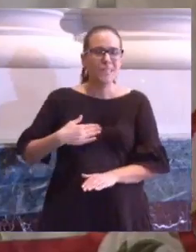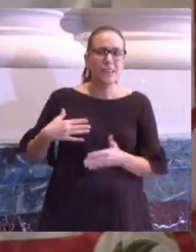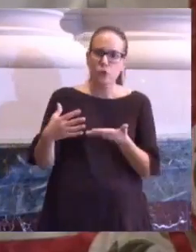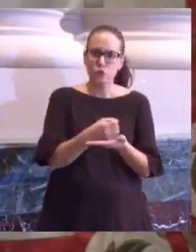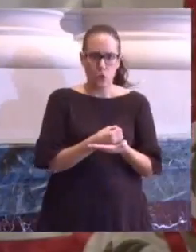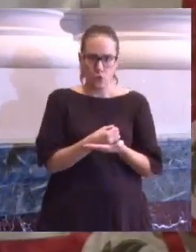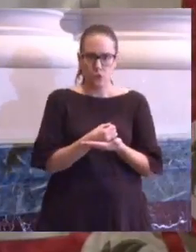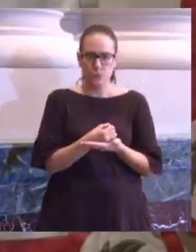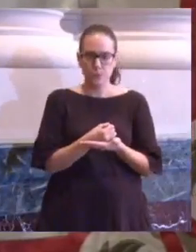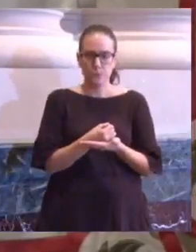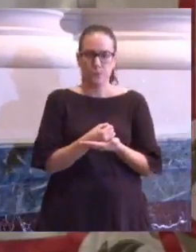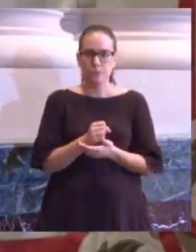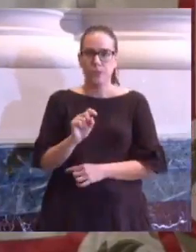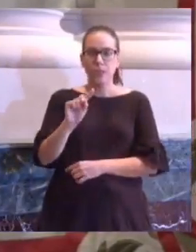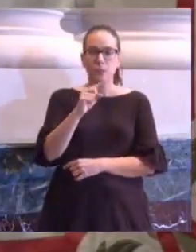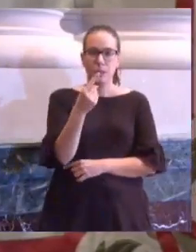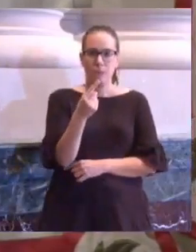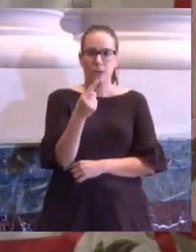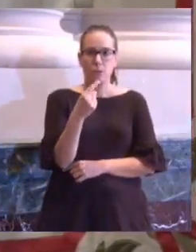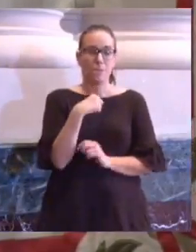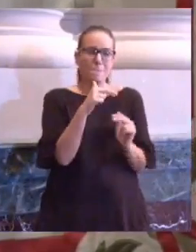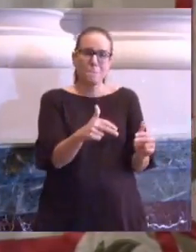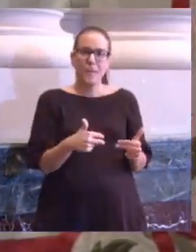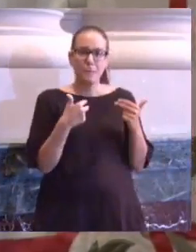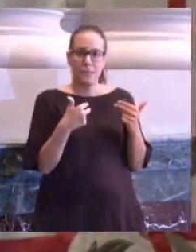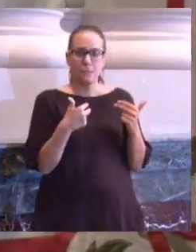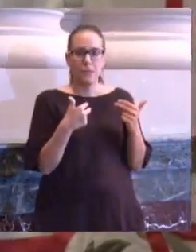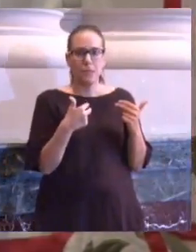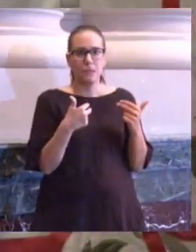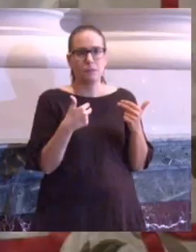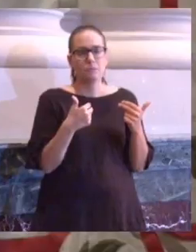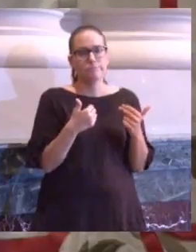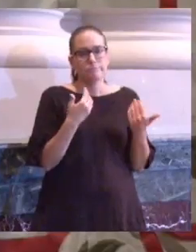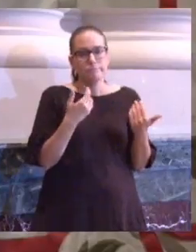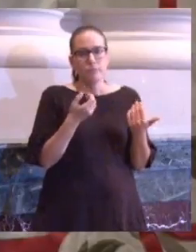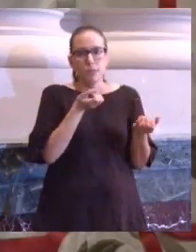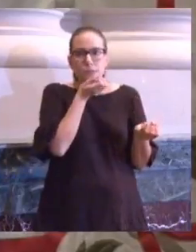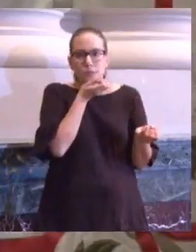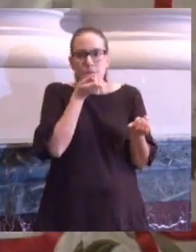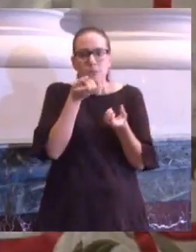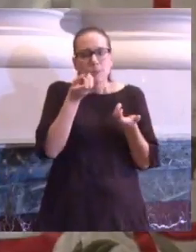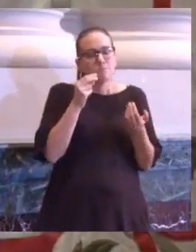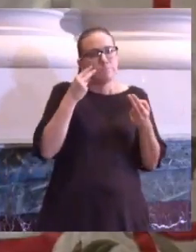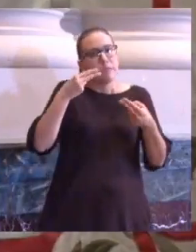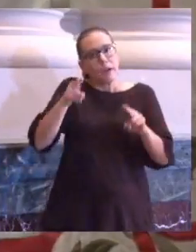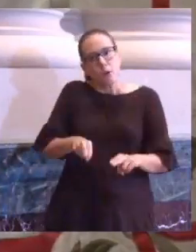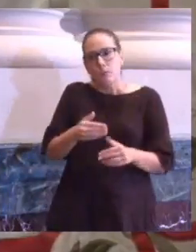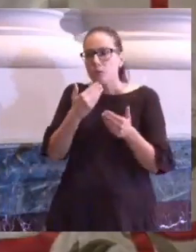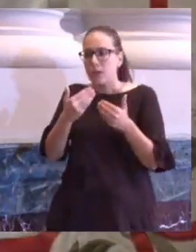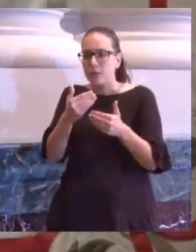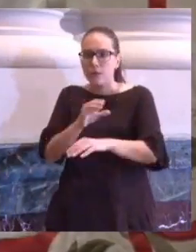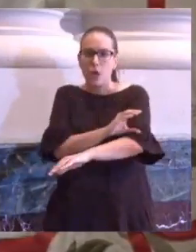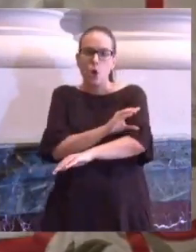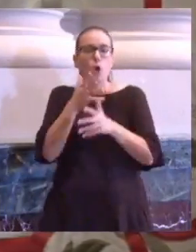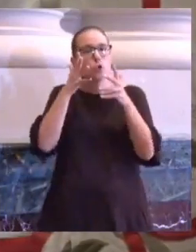todos. En primer lugar, permítanme una palabra de reconocimiento y de gratitud a la